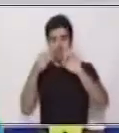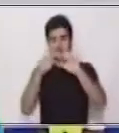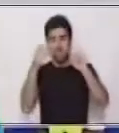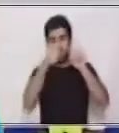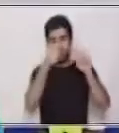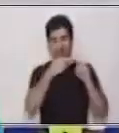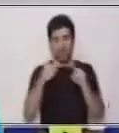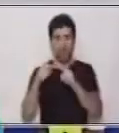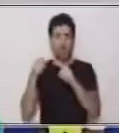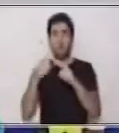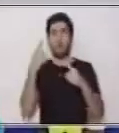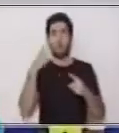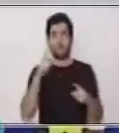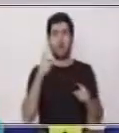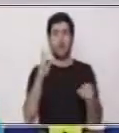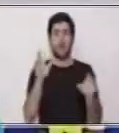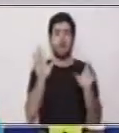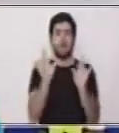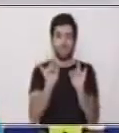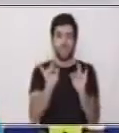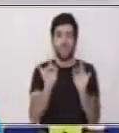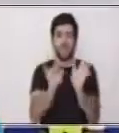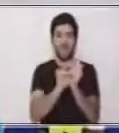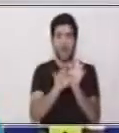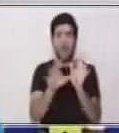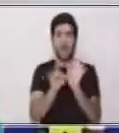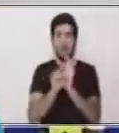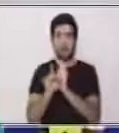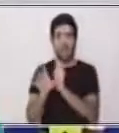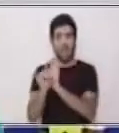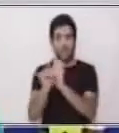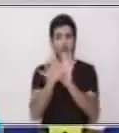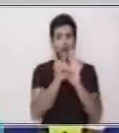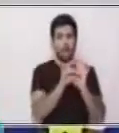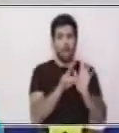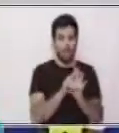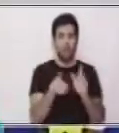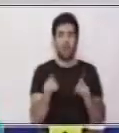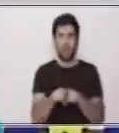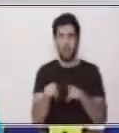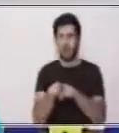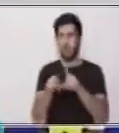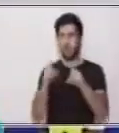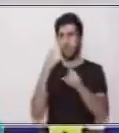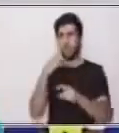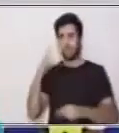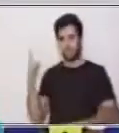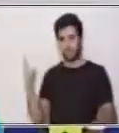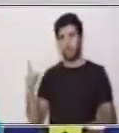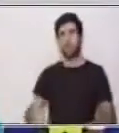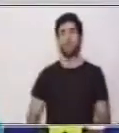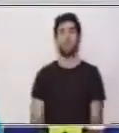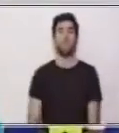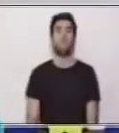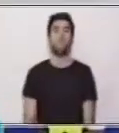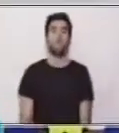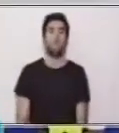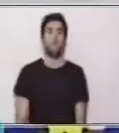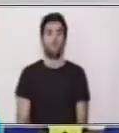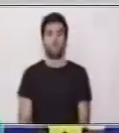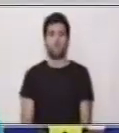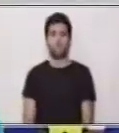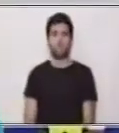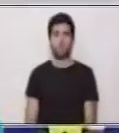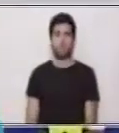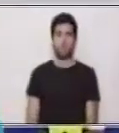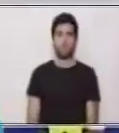cubo? Para ello yo necesito tener algunas pelotitas de plasticina, las cuales